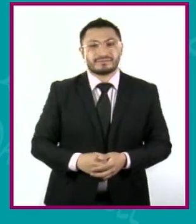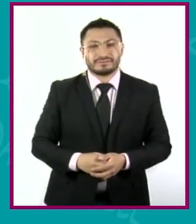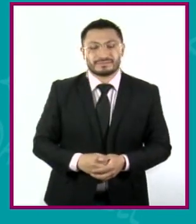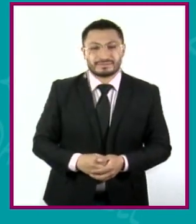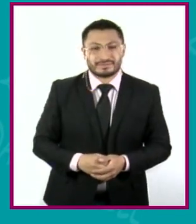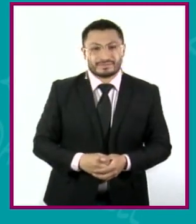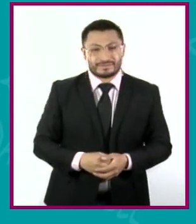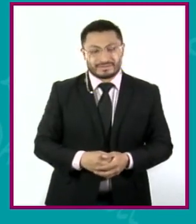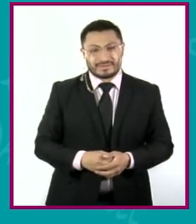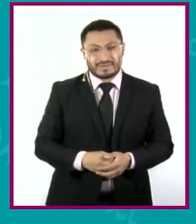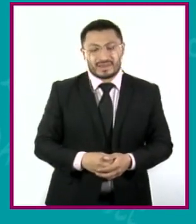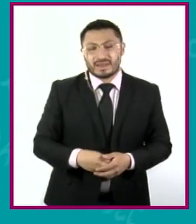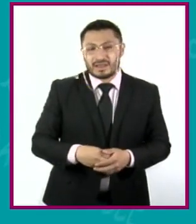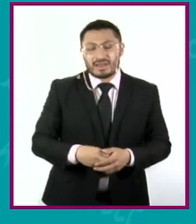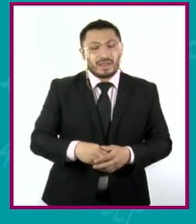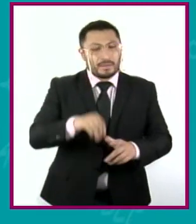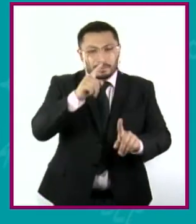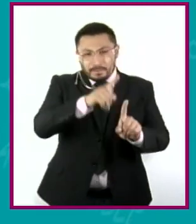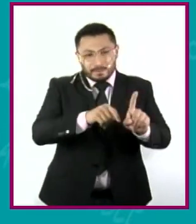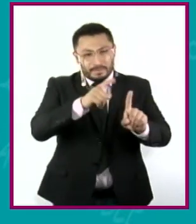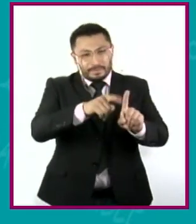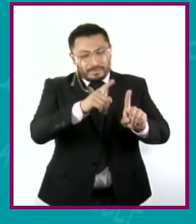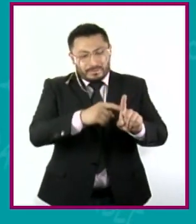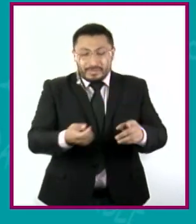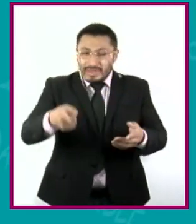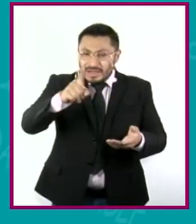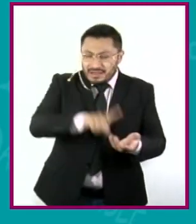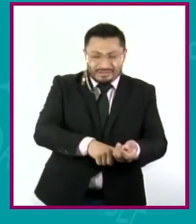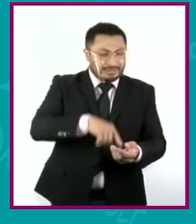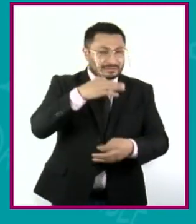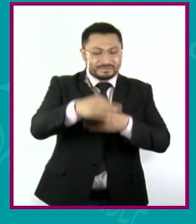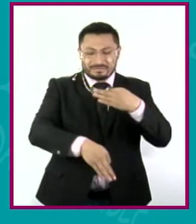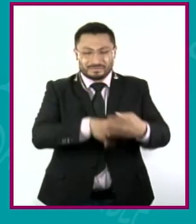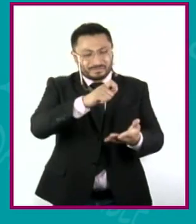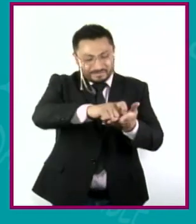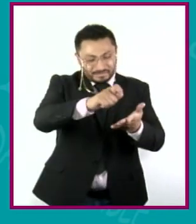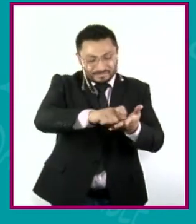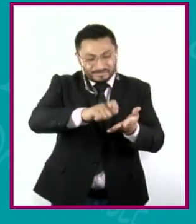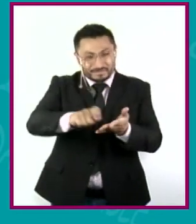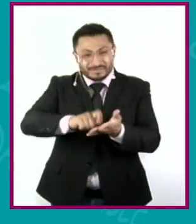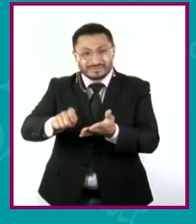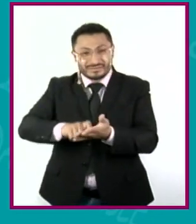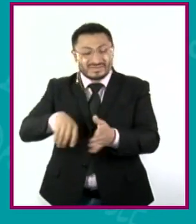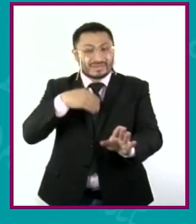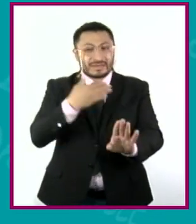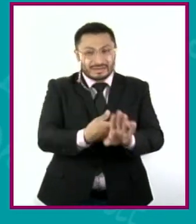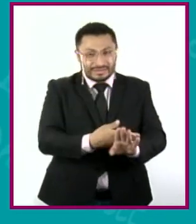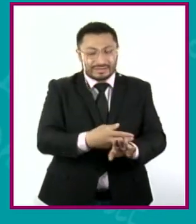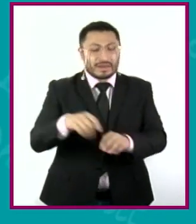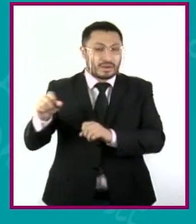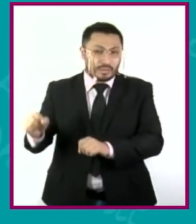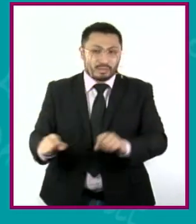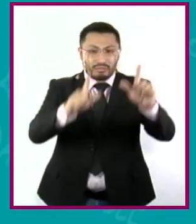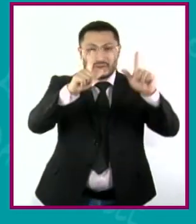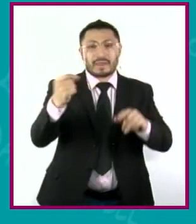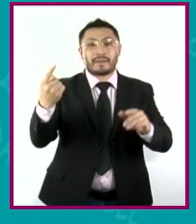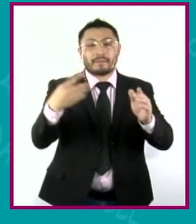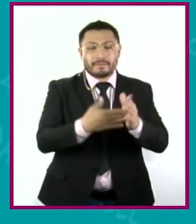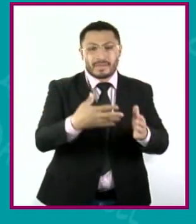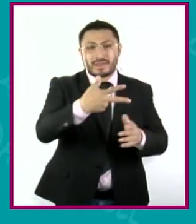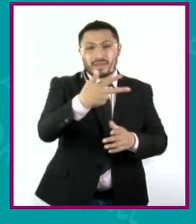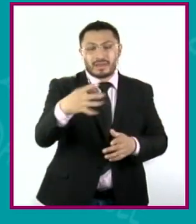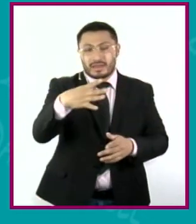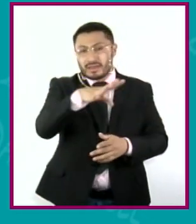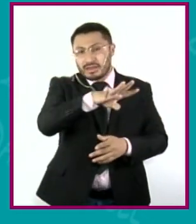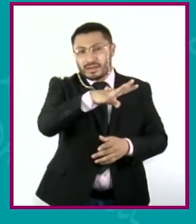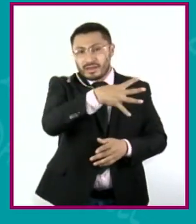Una edición crítica de Bournier y Arra, incluyendo todos los fragmentos conocidos de los escritos de Galois, se publicó en